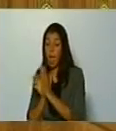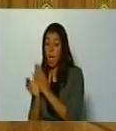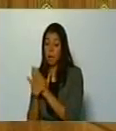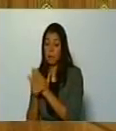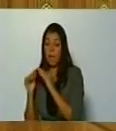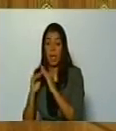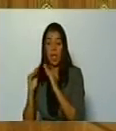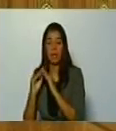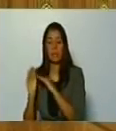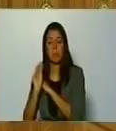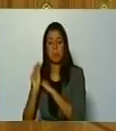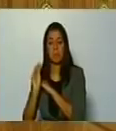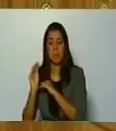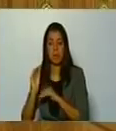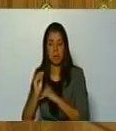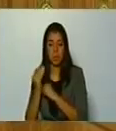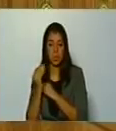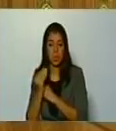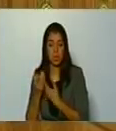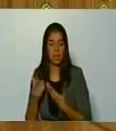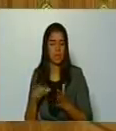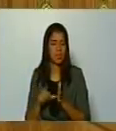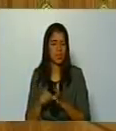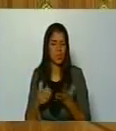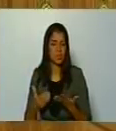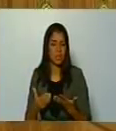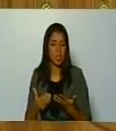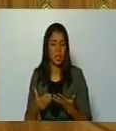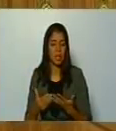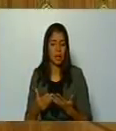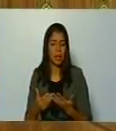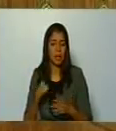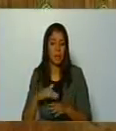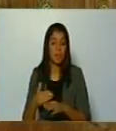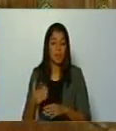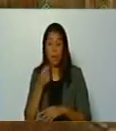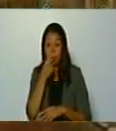¿Dónde? Porque debió haber estado aquí hoy,